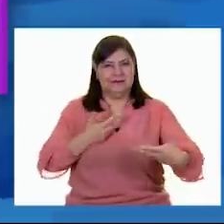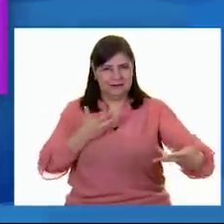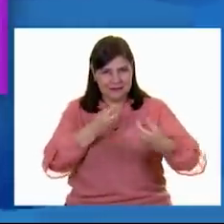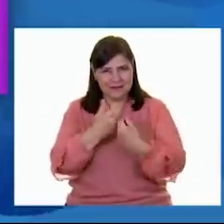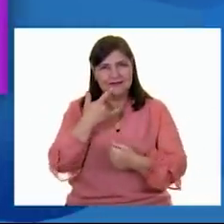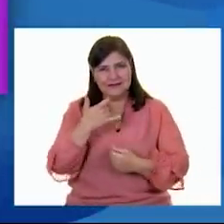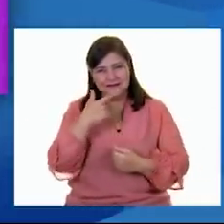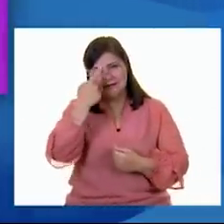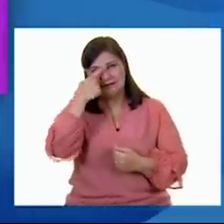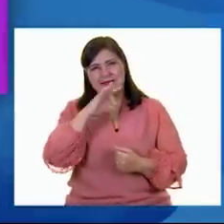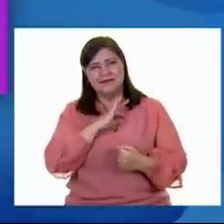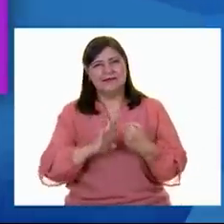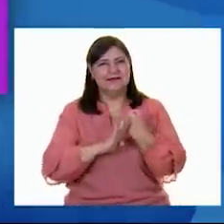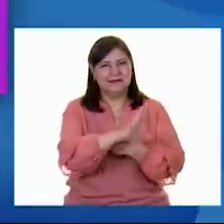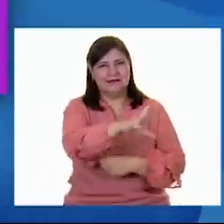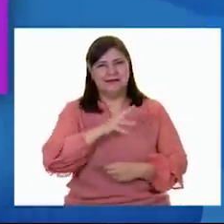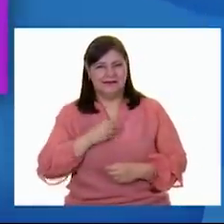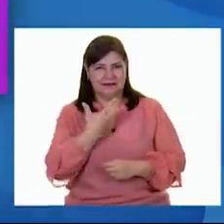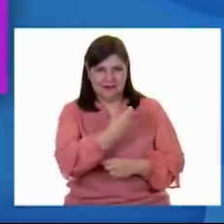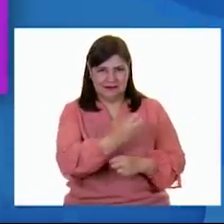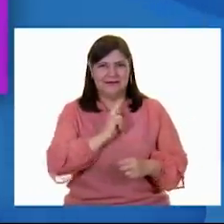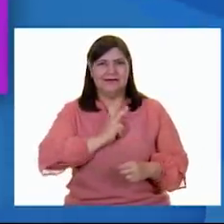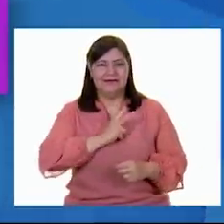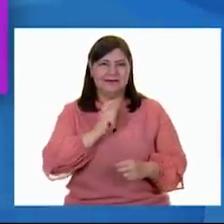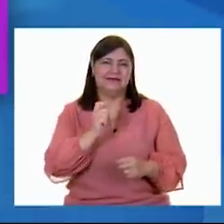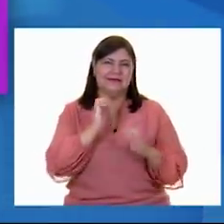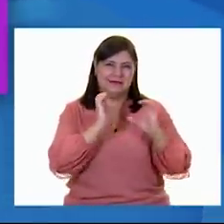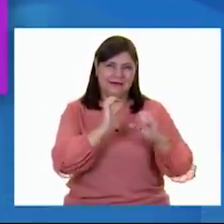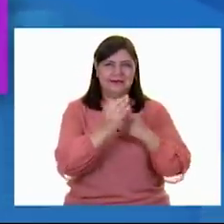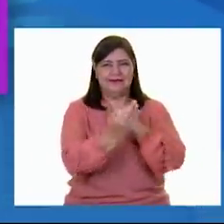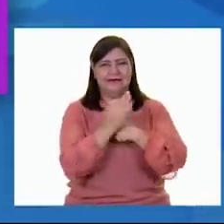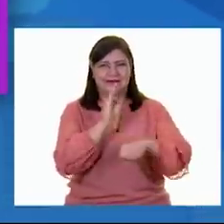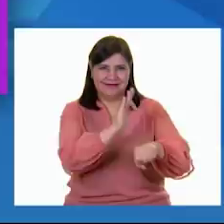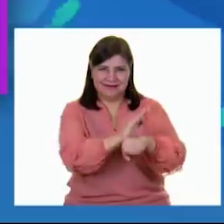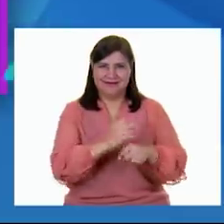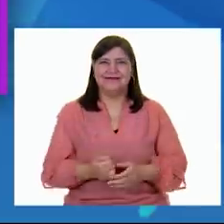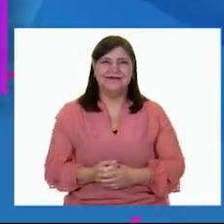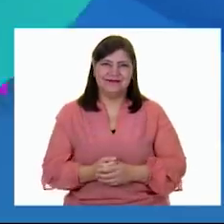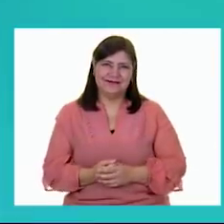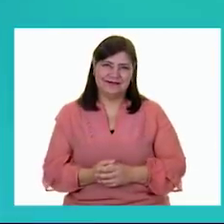virus, cuidándonos los unos a los otros.